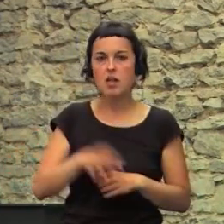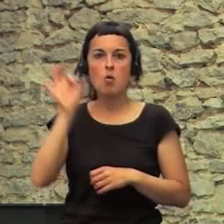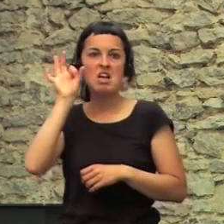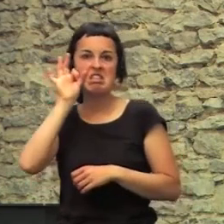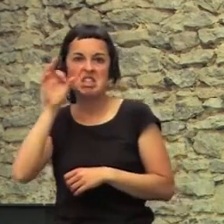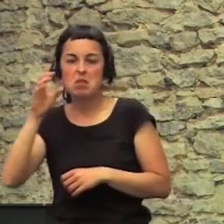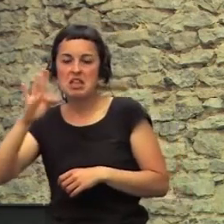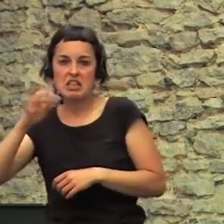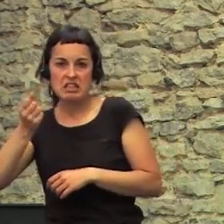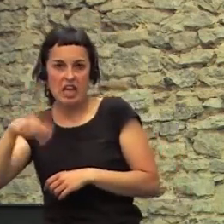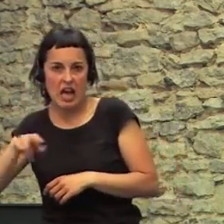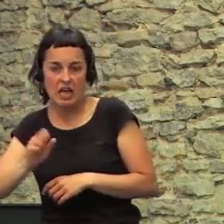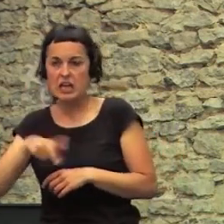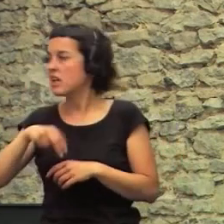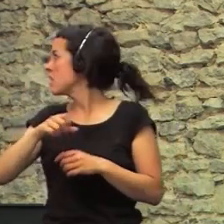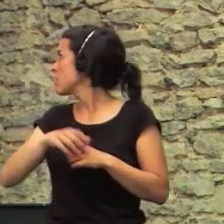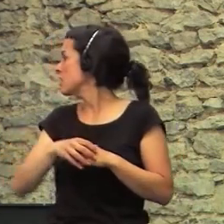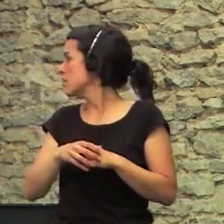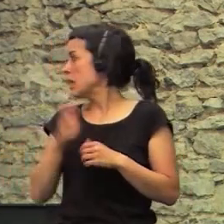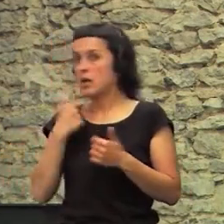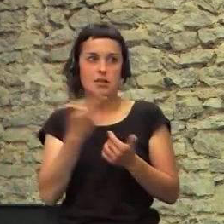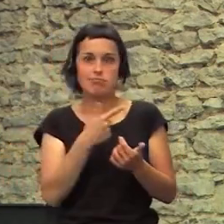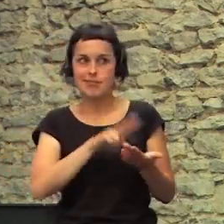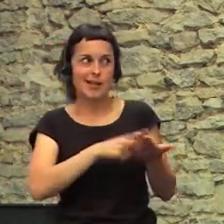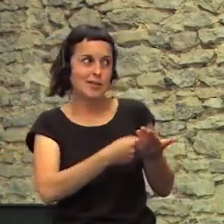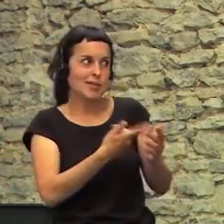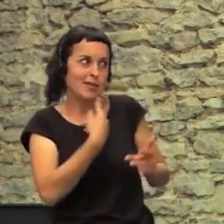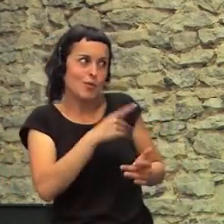de Klinefelter, disgenesia gonadal. Aquí sí que voy a ir muy rápido, ¿verdad?